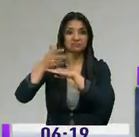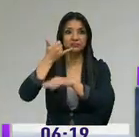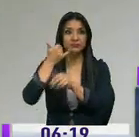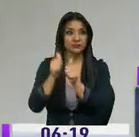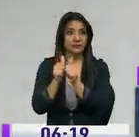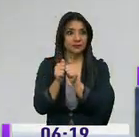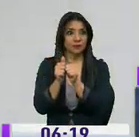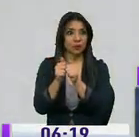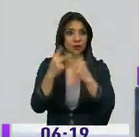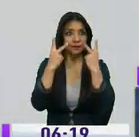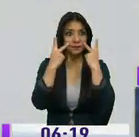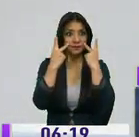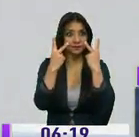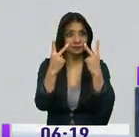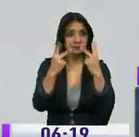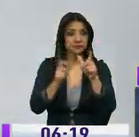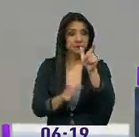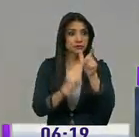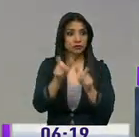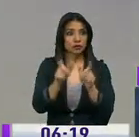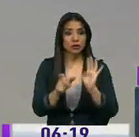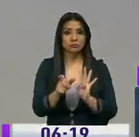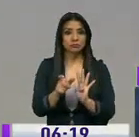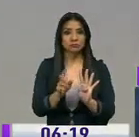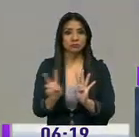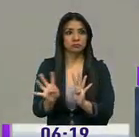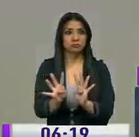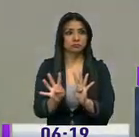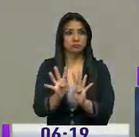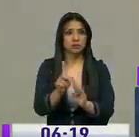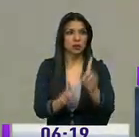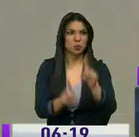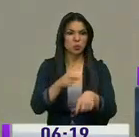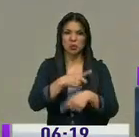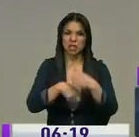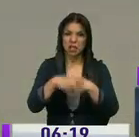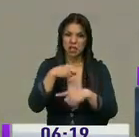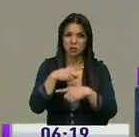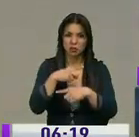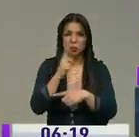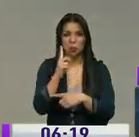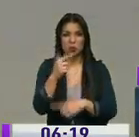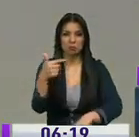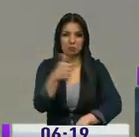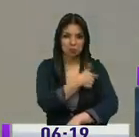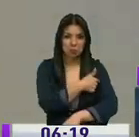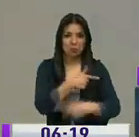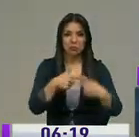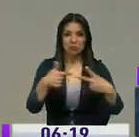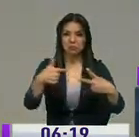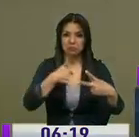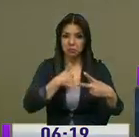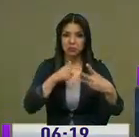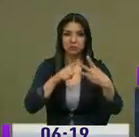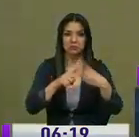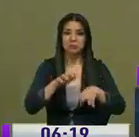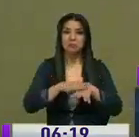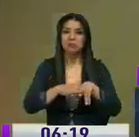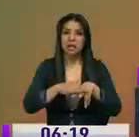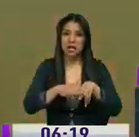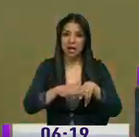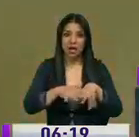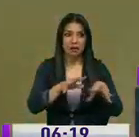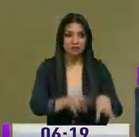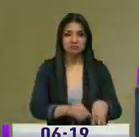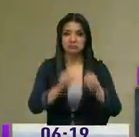celulares, se aprecia cómo los internos, que resultaron con heridas, unos en el hombro, tórax y en la pierna, eran